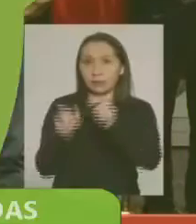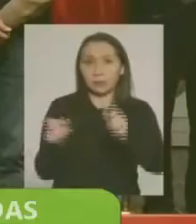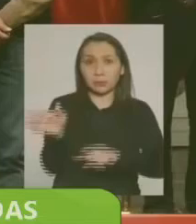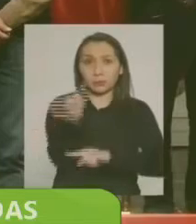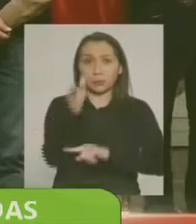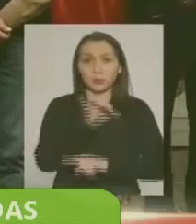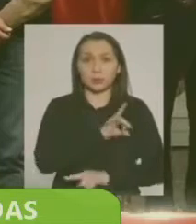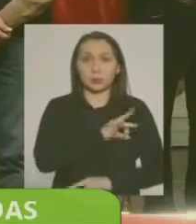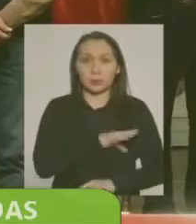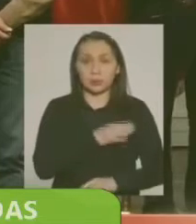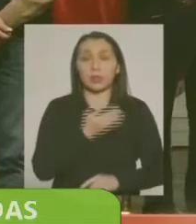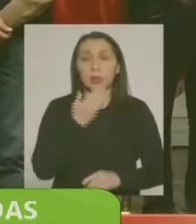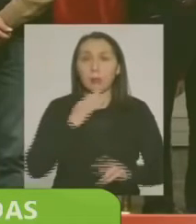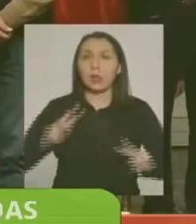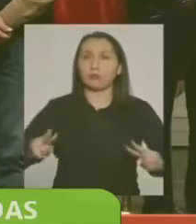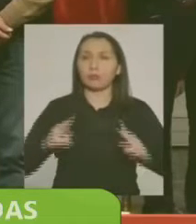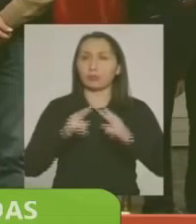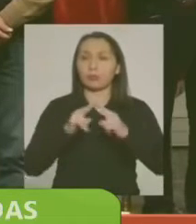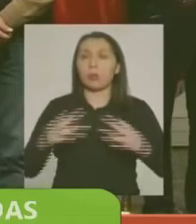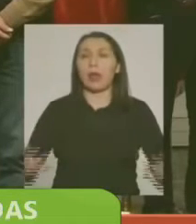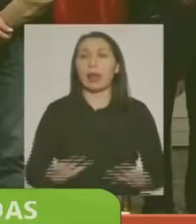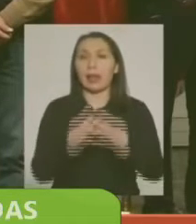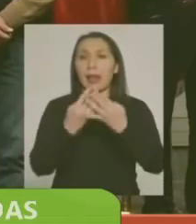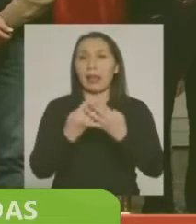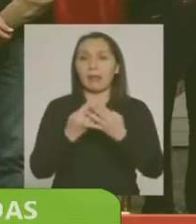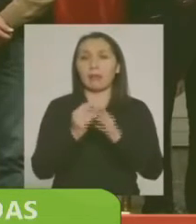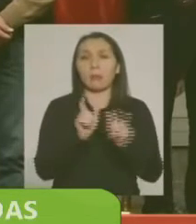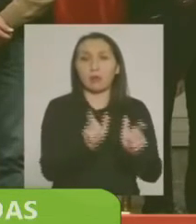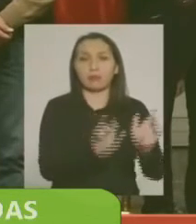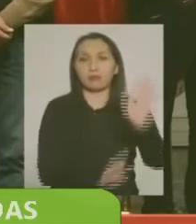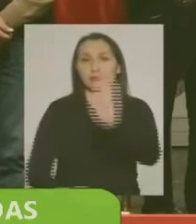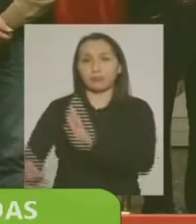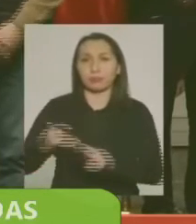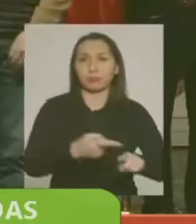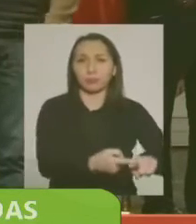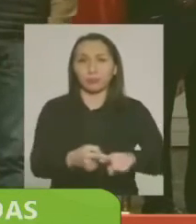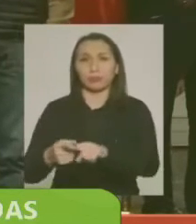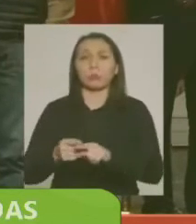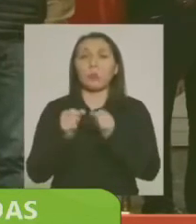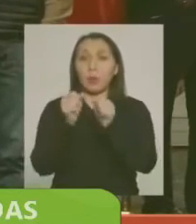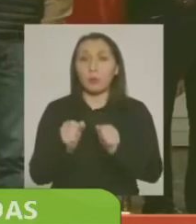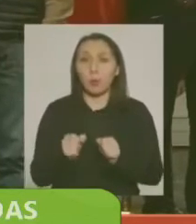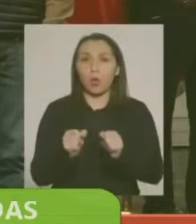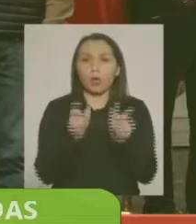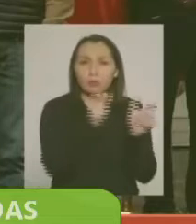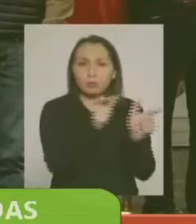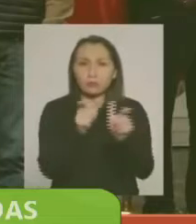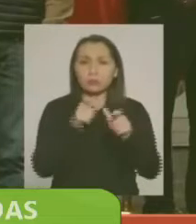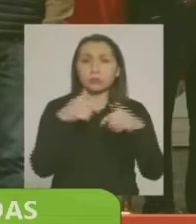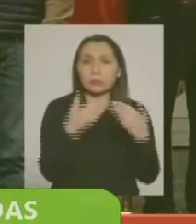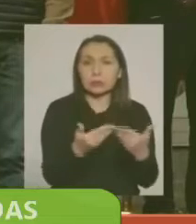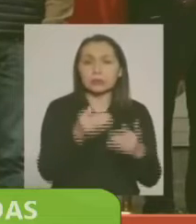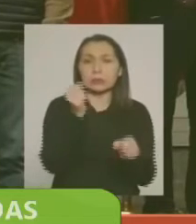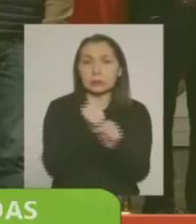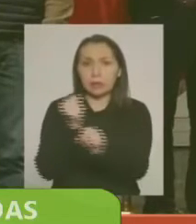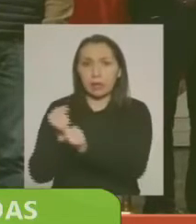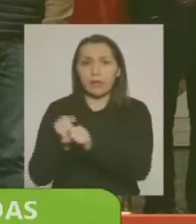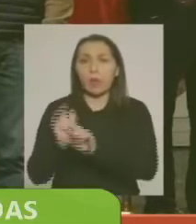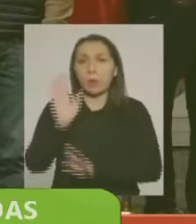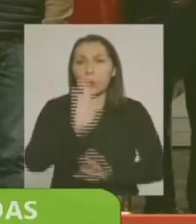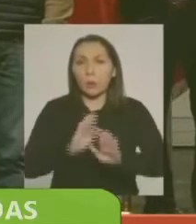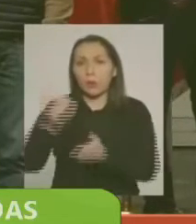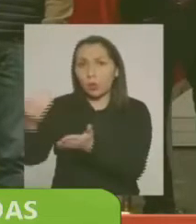las personas beneficiadas también no deberán devolver el 25% de este préstamo. Esto fue una de las modificaciones que se realizó